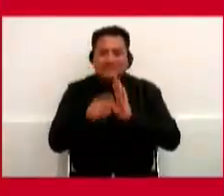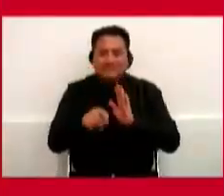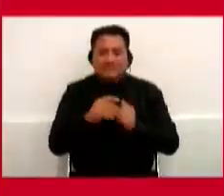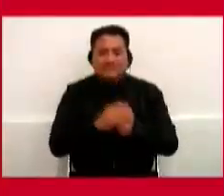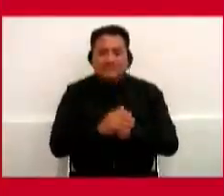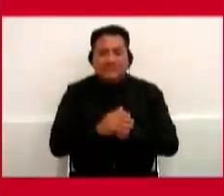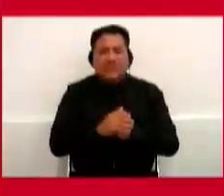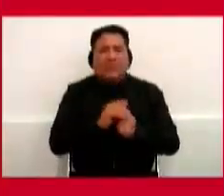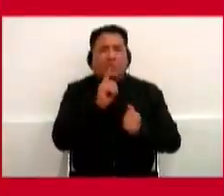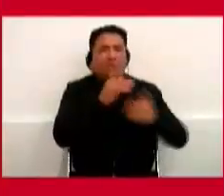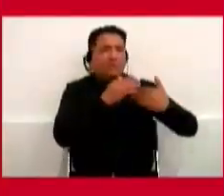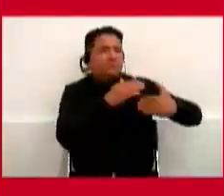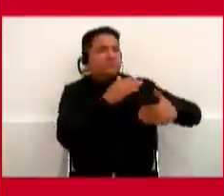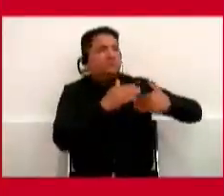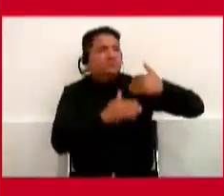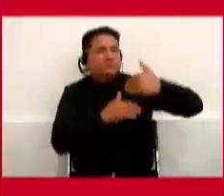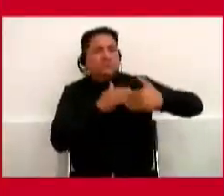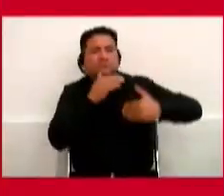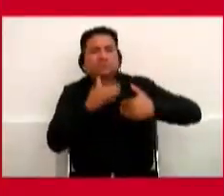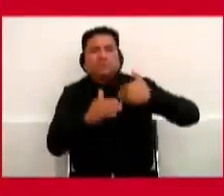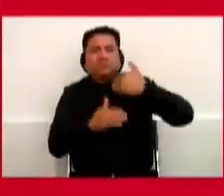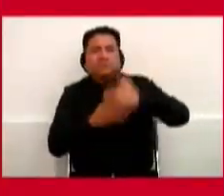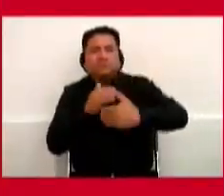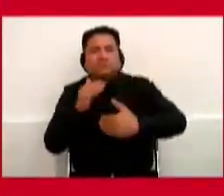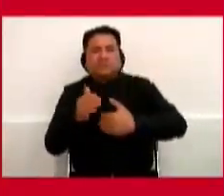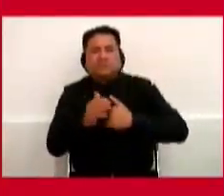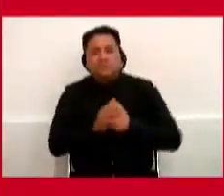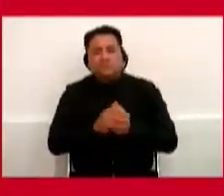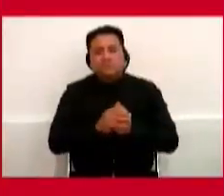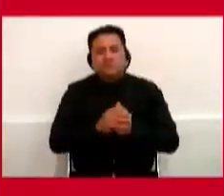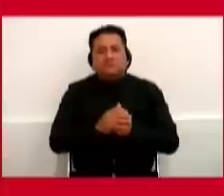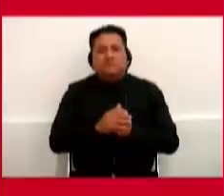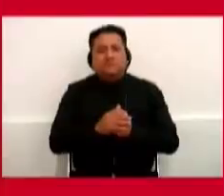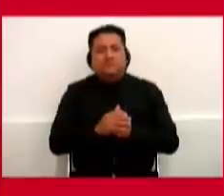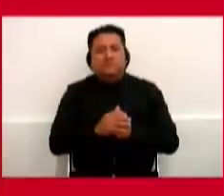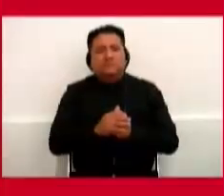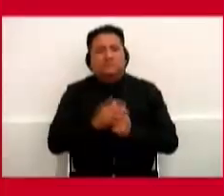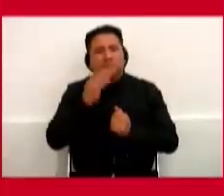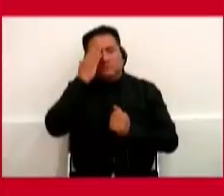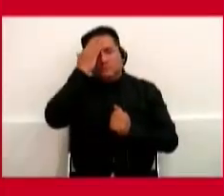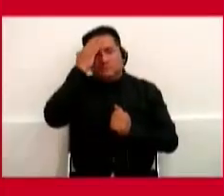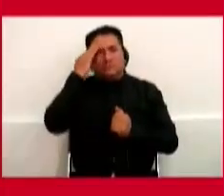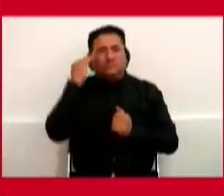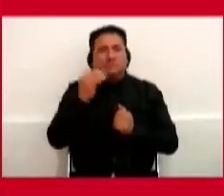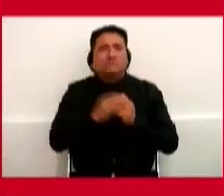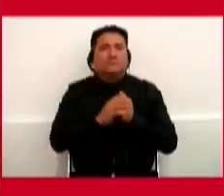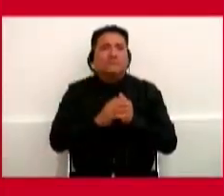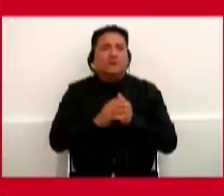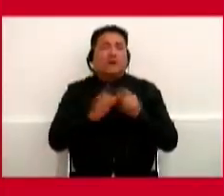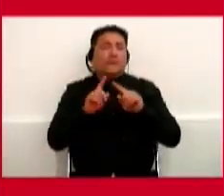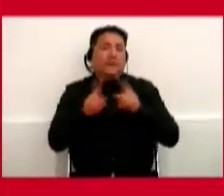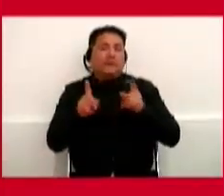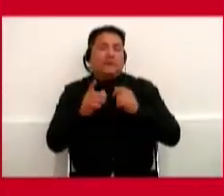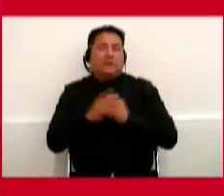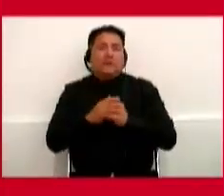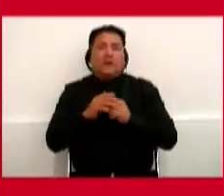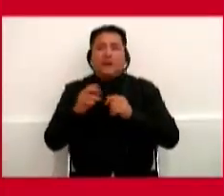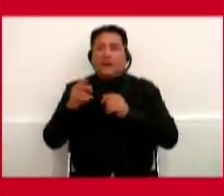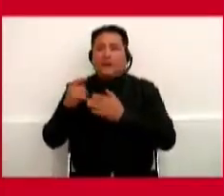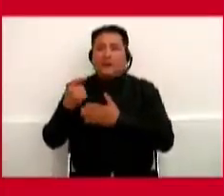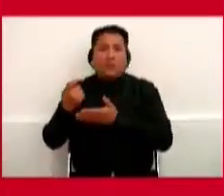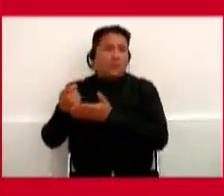de stops según lo que va la optimización, ¿de acuerdo? Sin embargo, hay valores que, como tú has